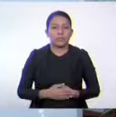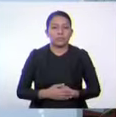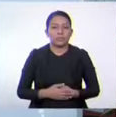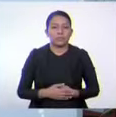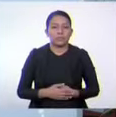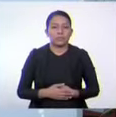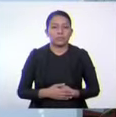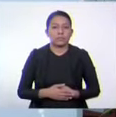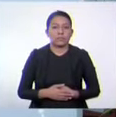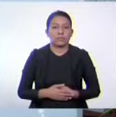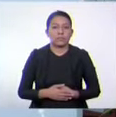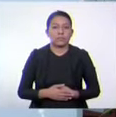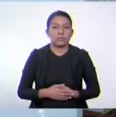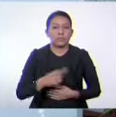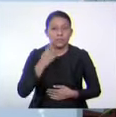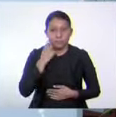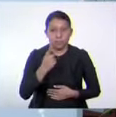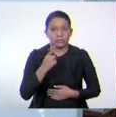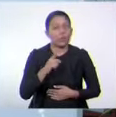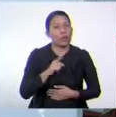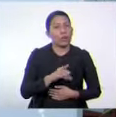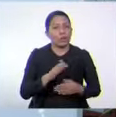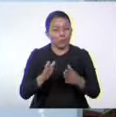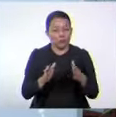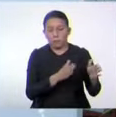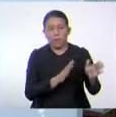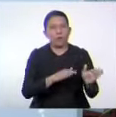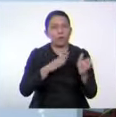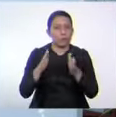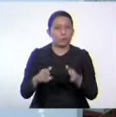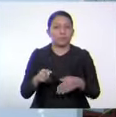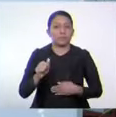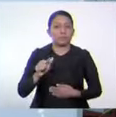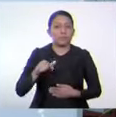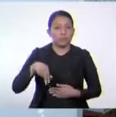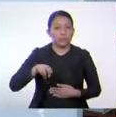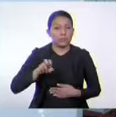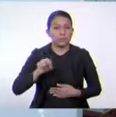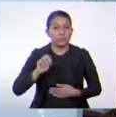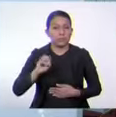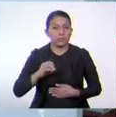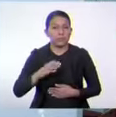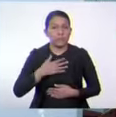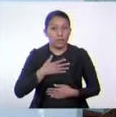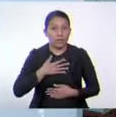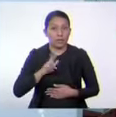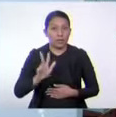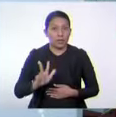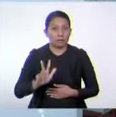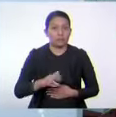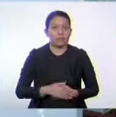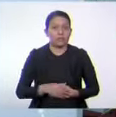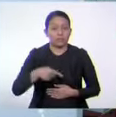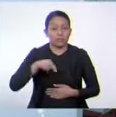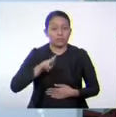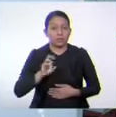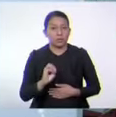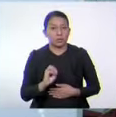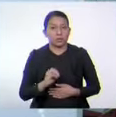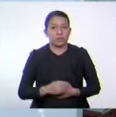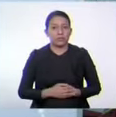En este caso tenemos un alqueno, como son 3, prop y la